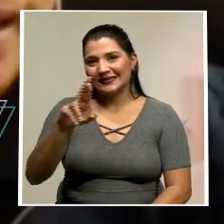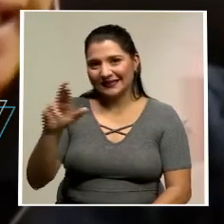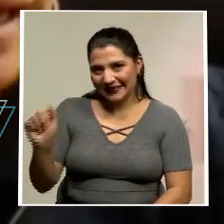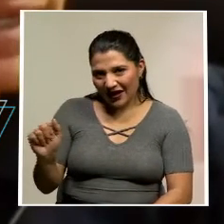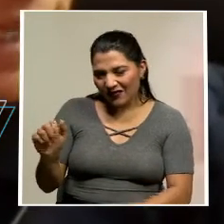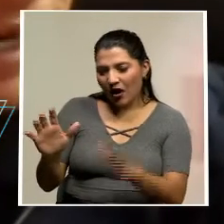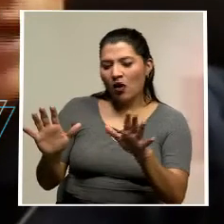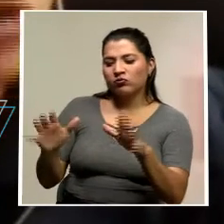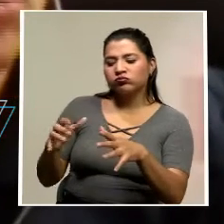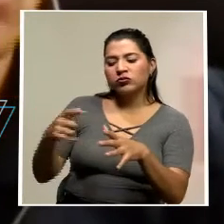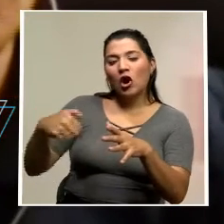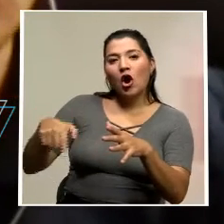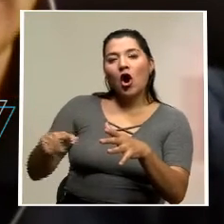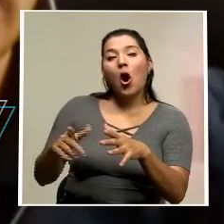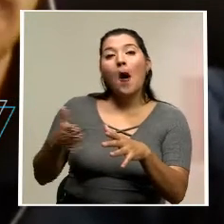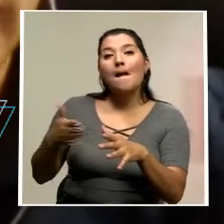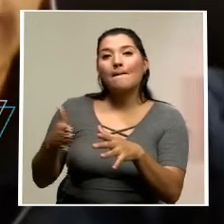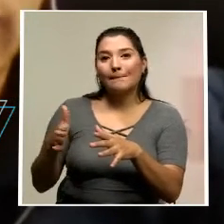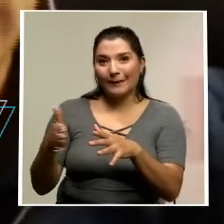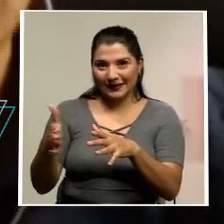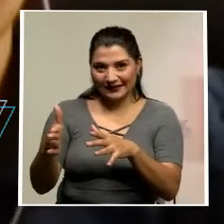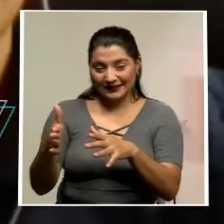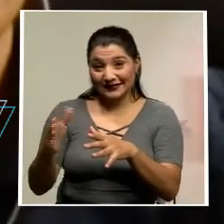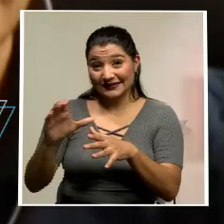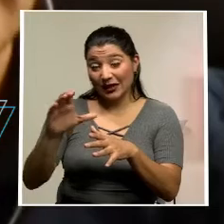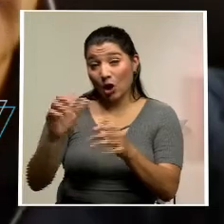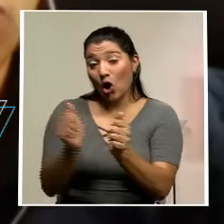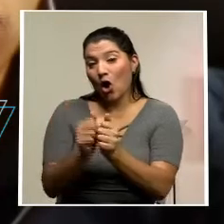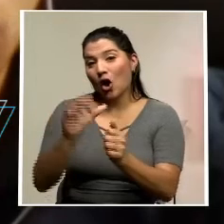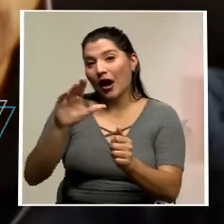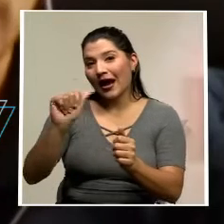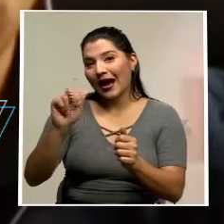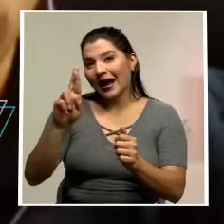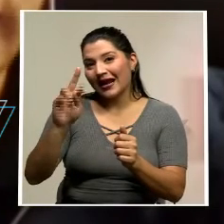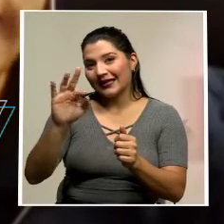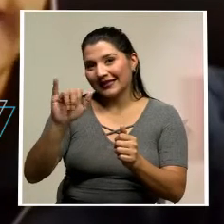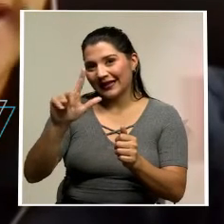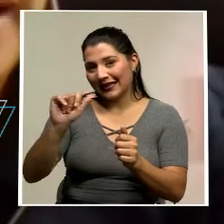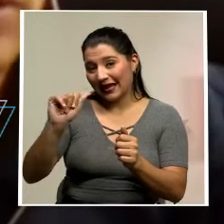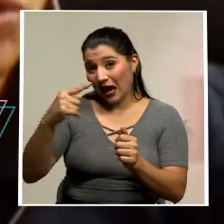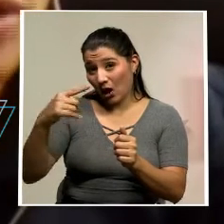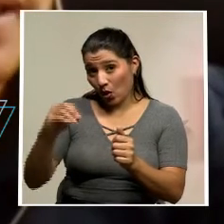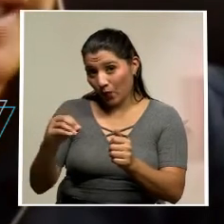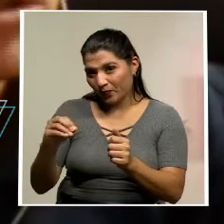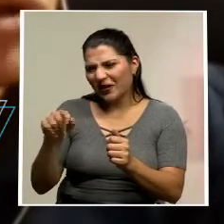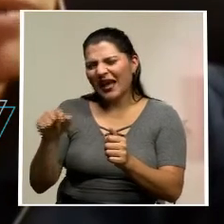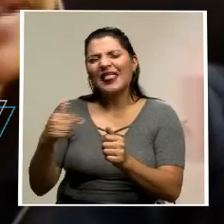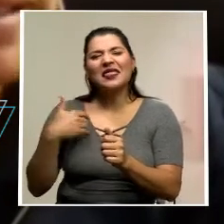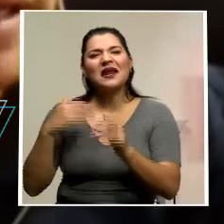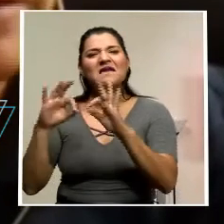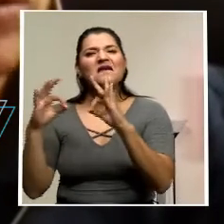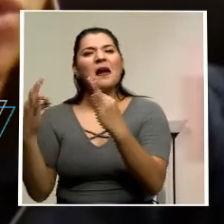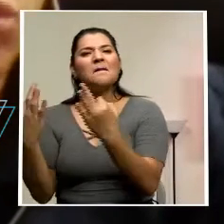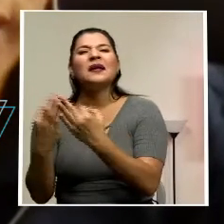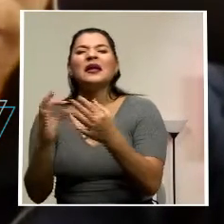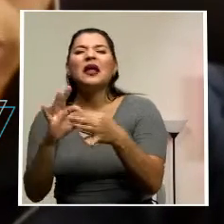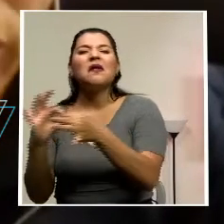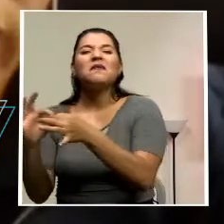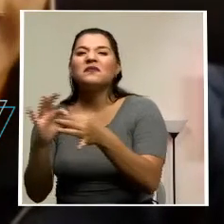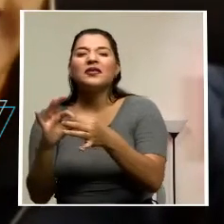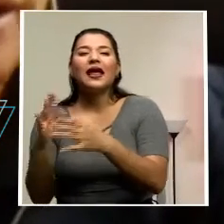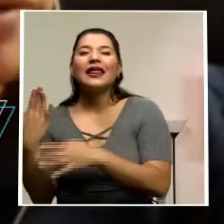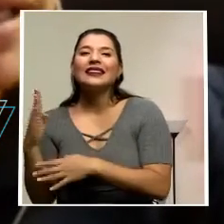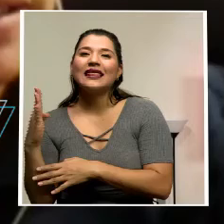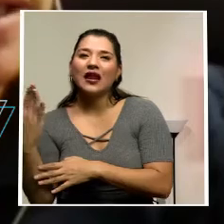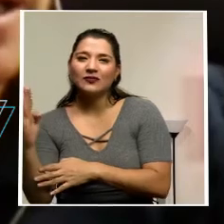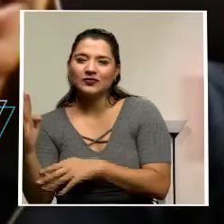peces cartilaginosos, como usted bien lo dijo, emparentados con los tiburones. Entonces, de hecho, los peces sierra son un tipo de raya